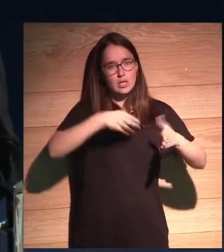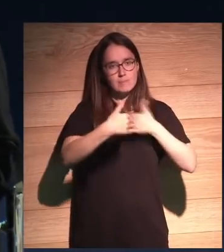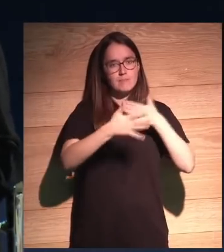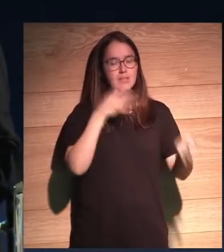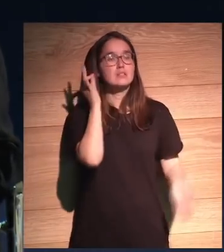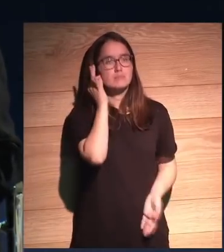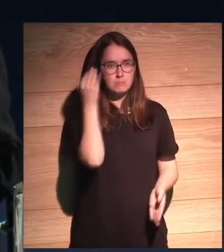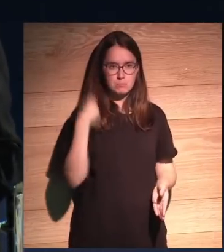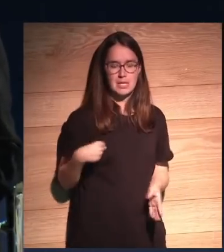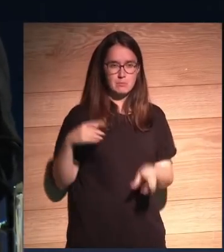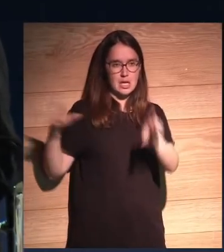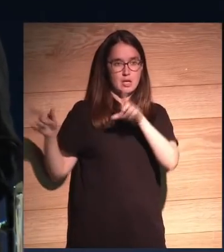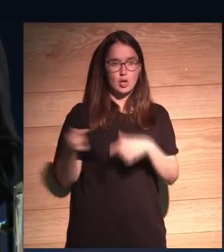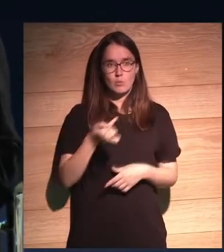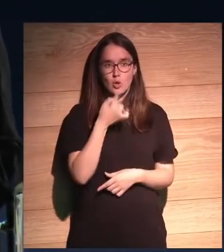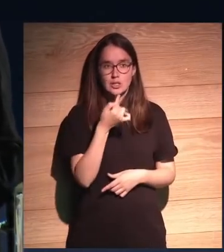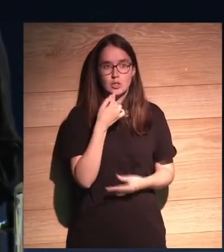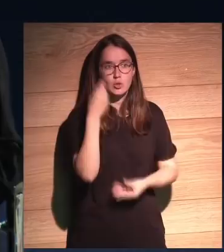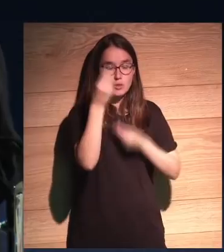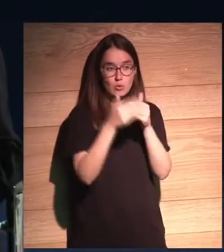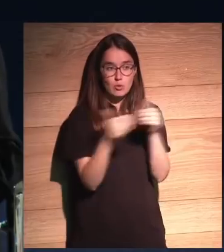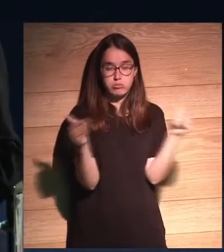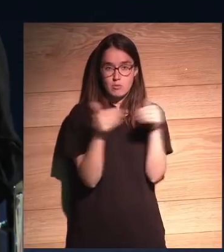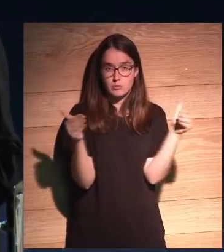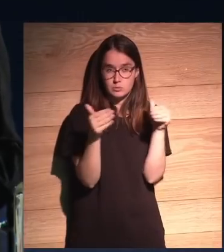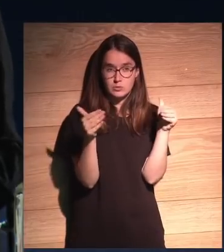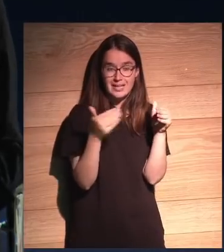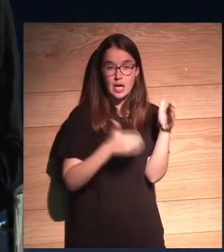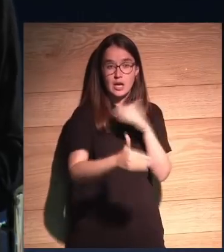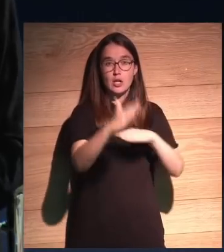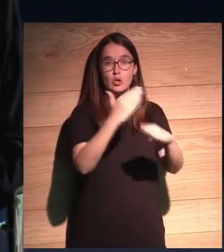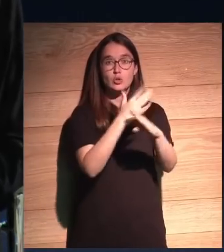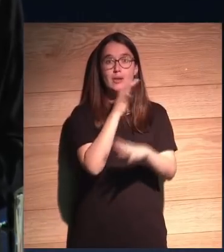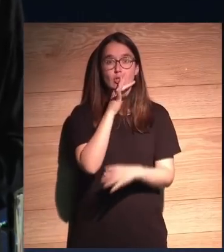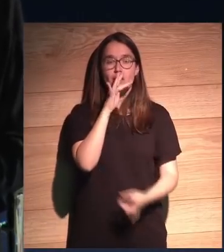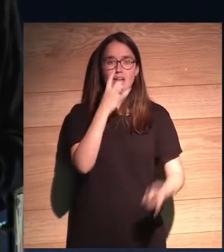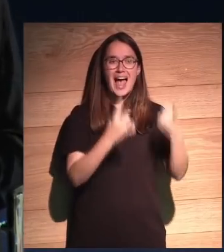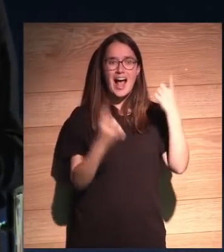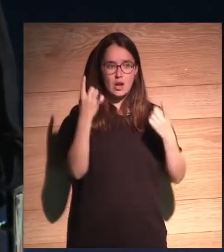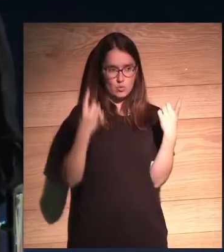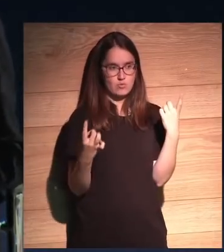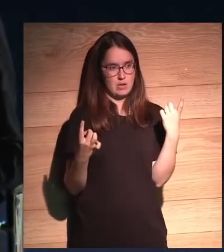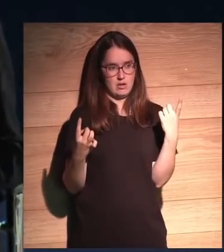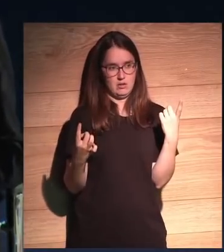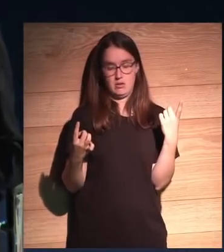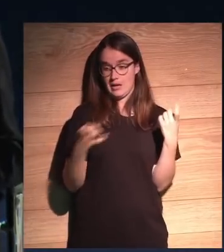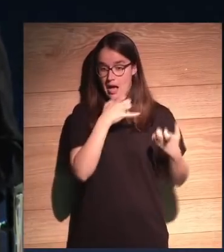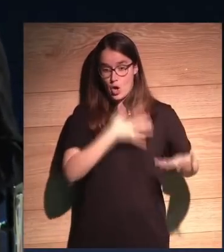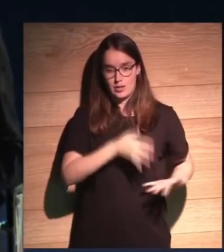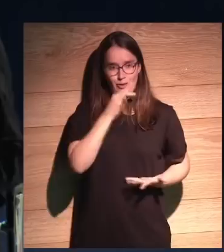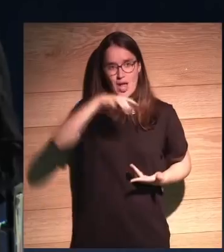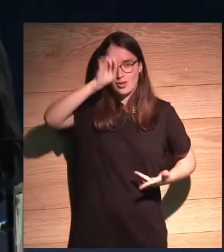como os digo, yo supongo que cuando se inaugure esta exposición en octubre, todavía alguna obra más que a día de